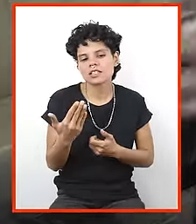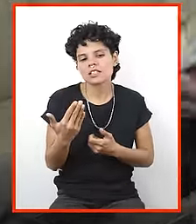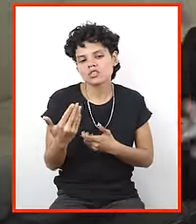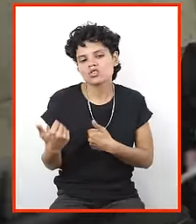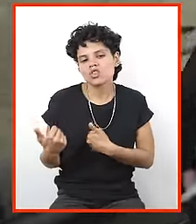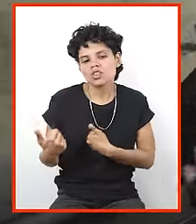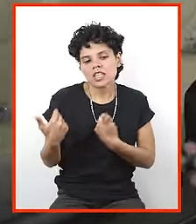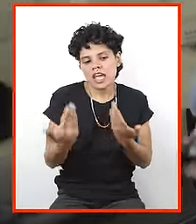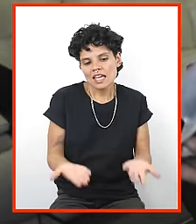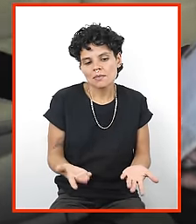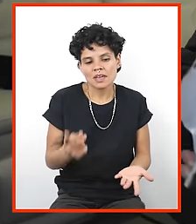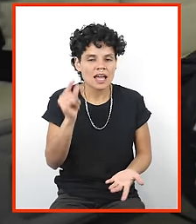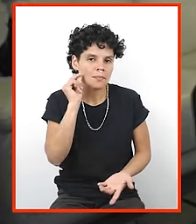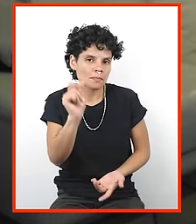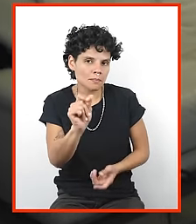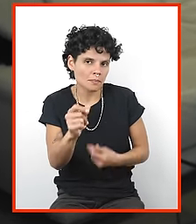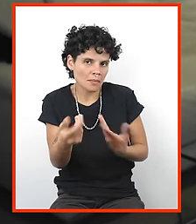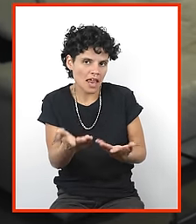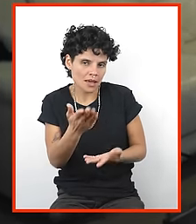una...